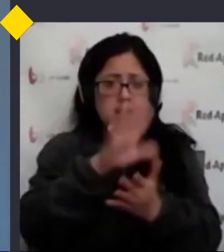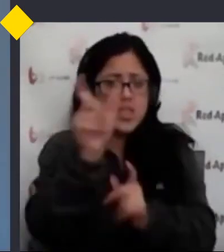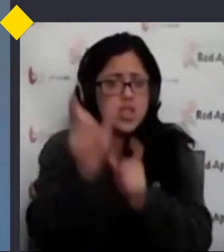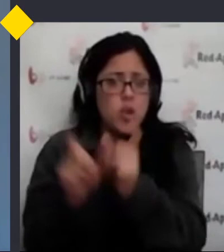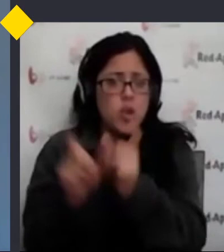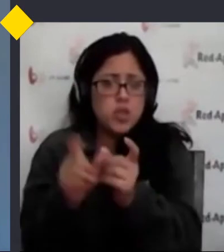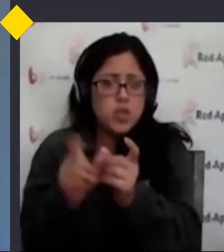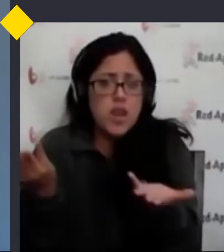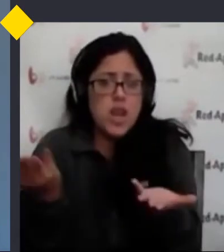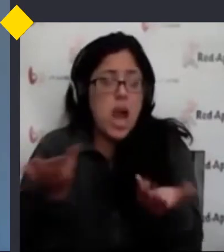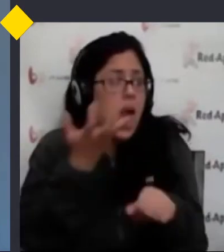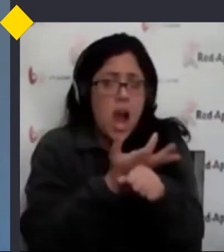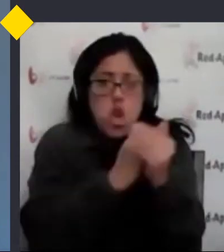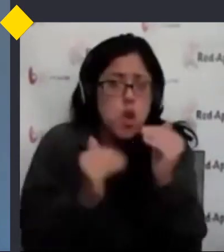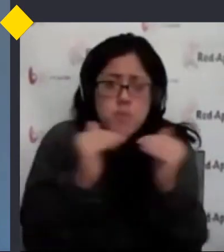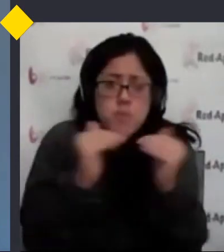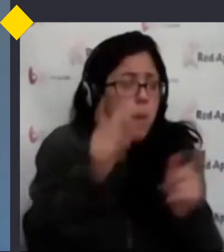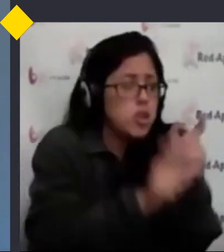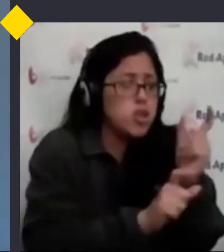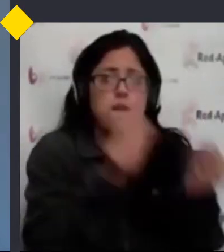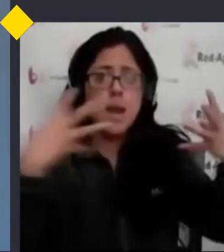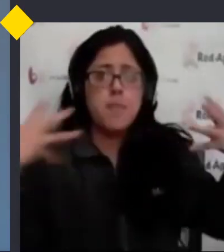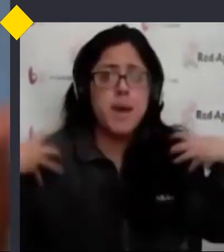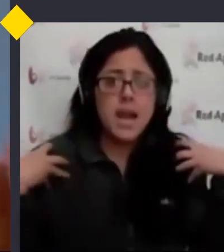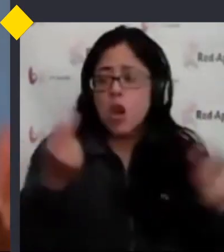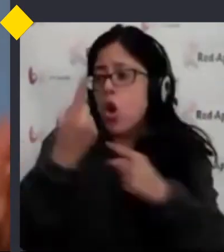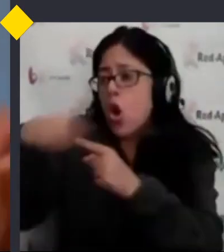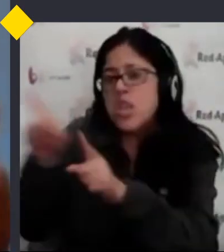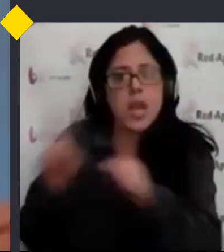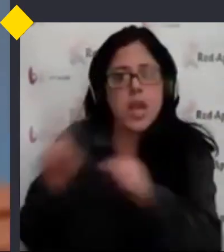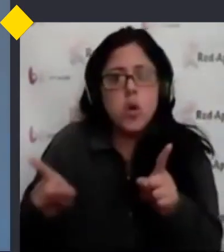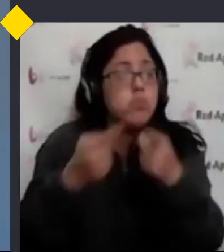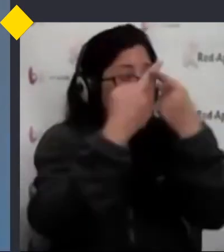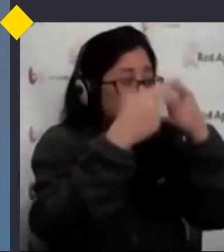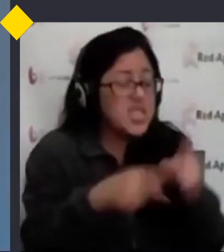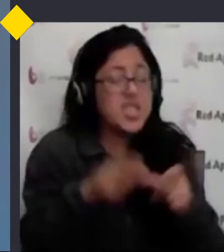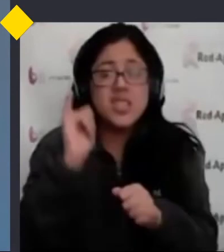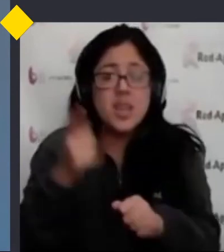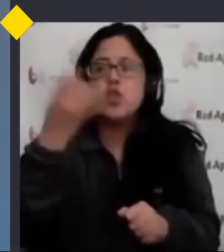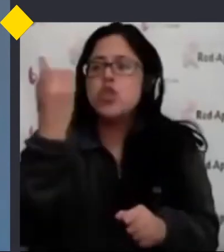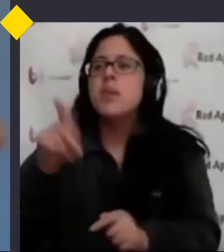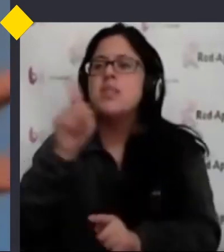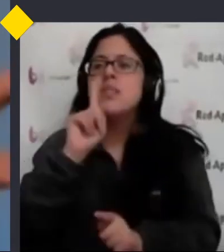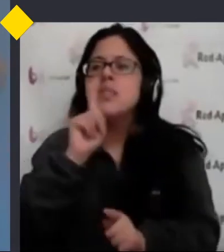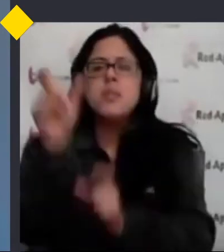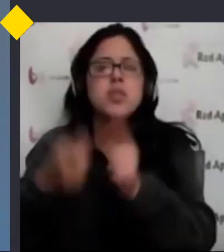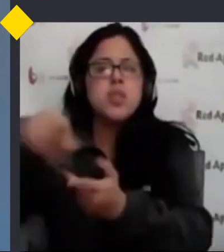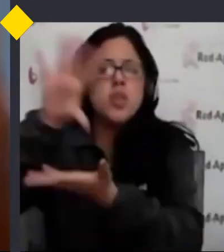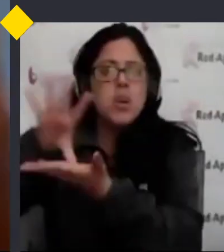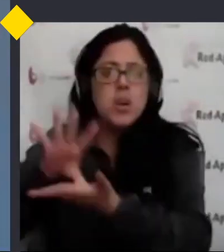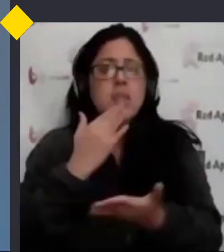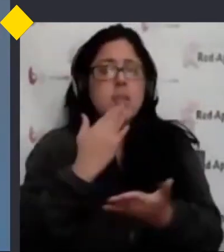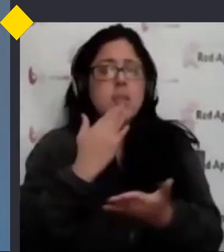malas para cargo. Y en eso, como sí, tener diversidad. Ahora, si solo tiene migrantes, digo, bueno, también hay que jugársela por